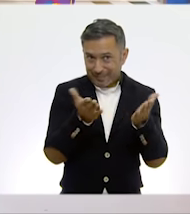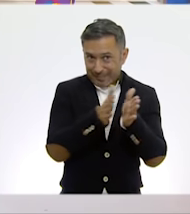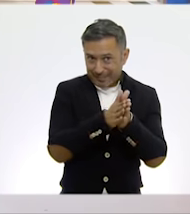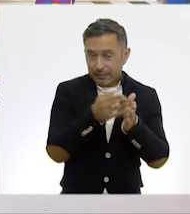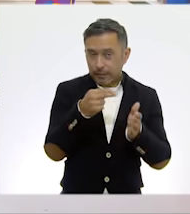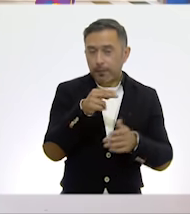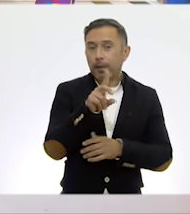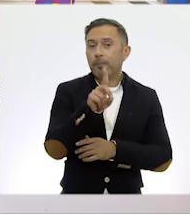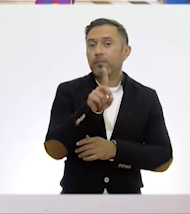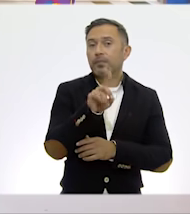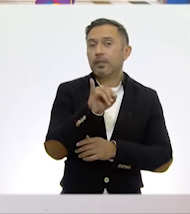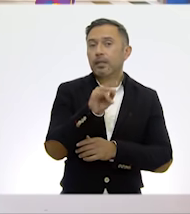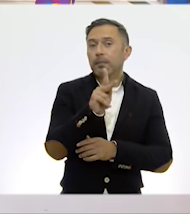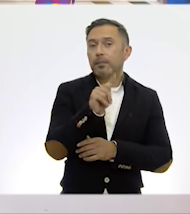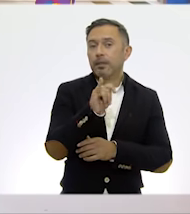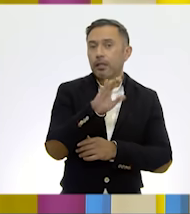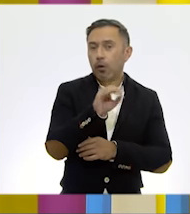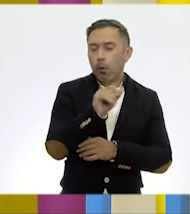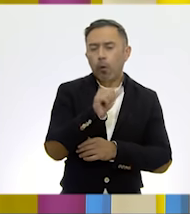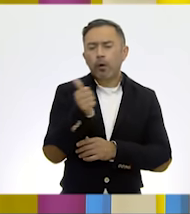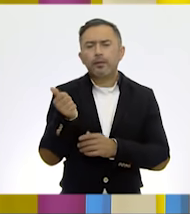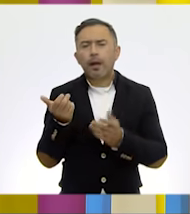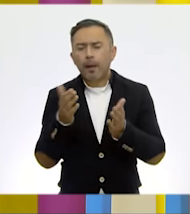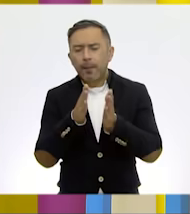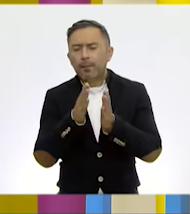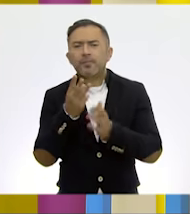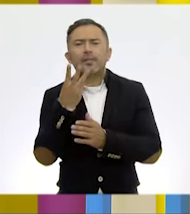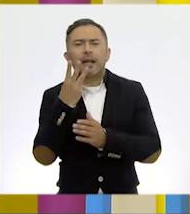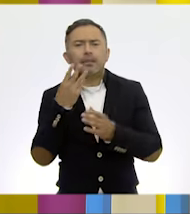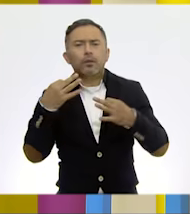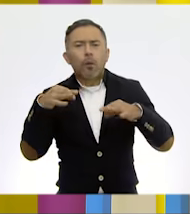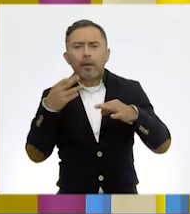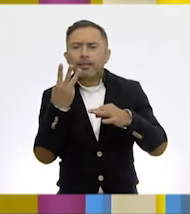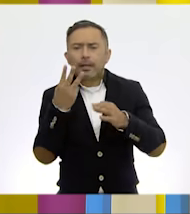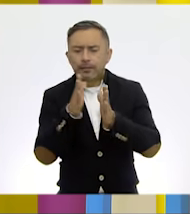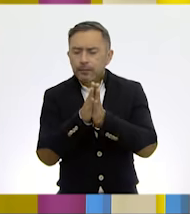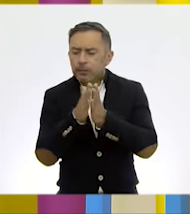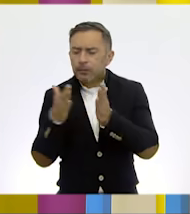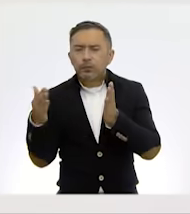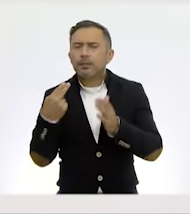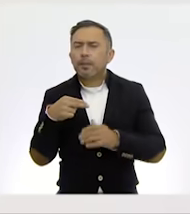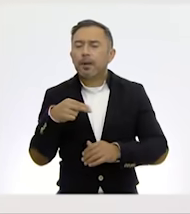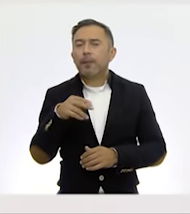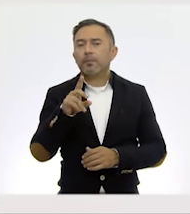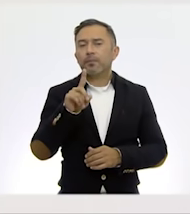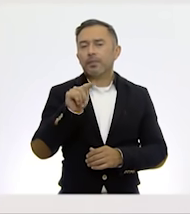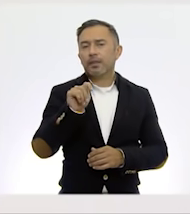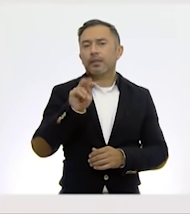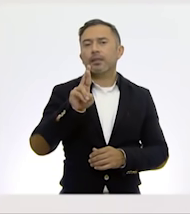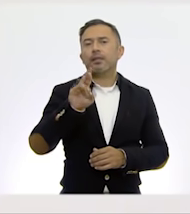¿Y en la de tres? Y en la de tres, tríptico, como lo pusiste ahí. ¿Qué? La cuarta característica es que sean